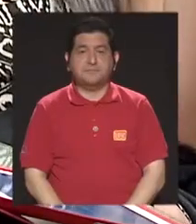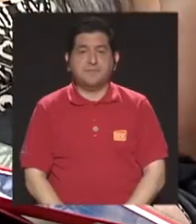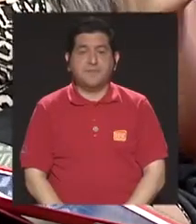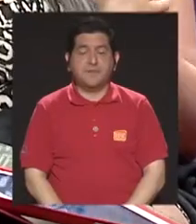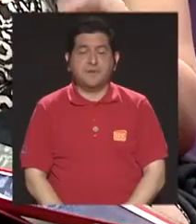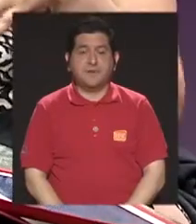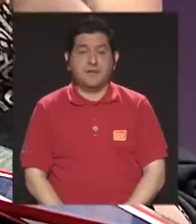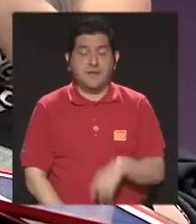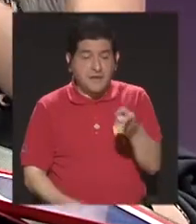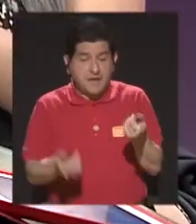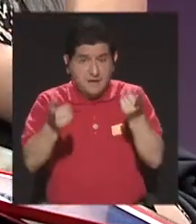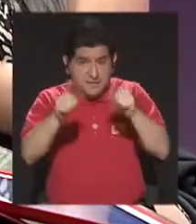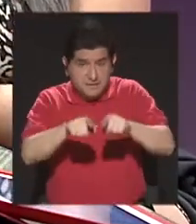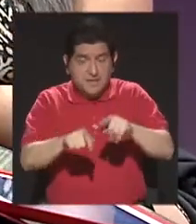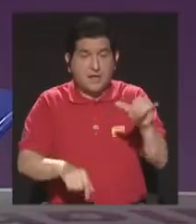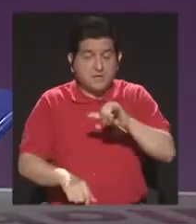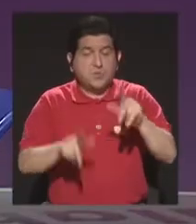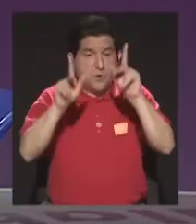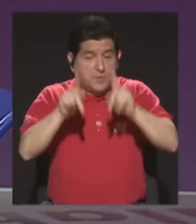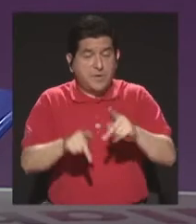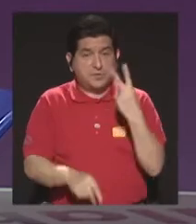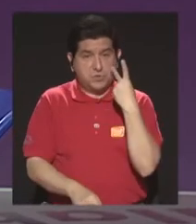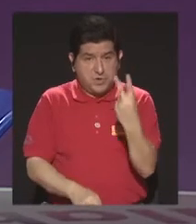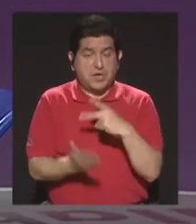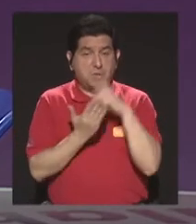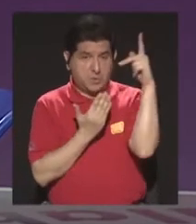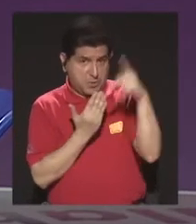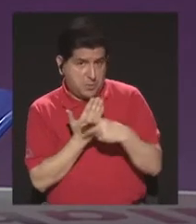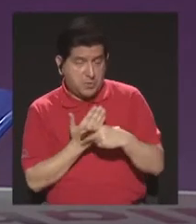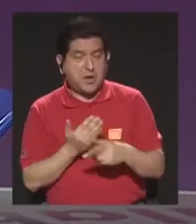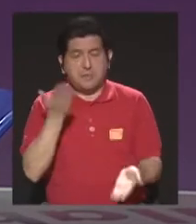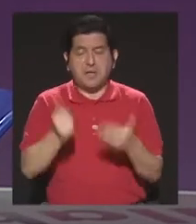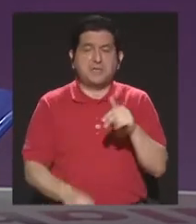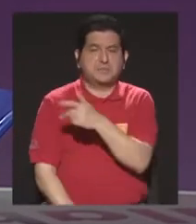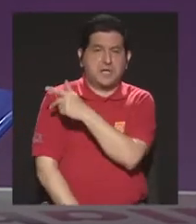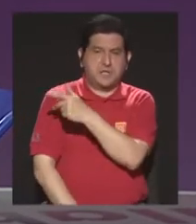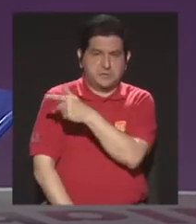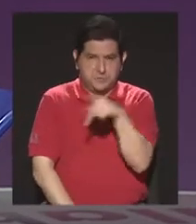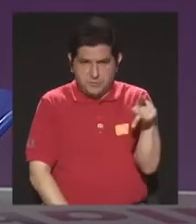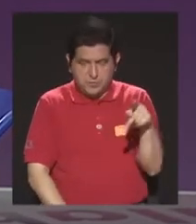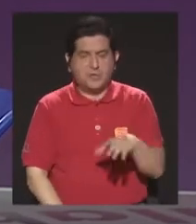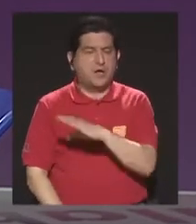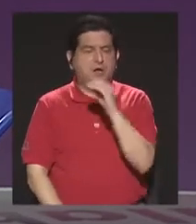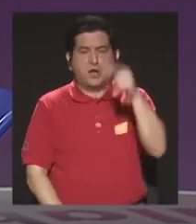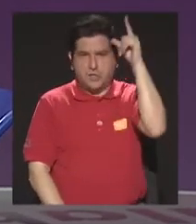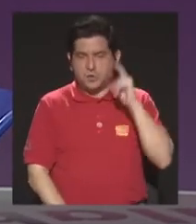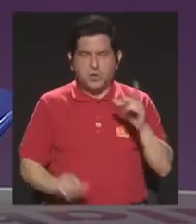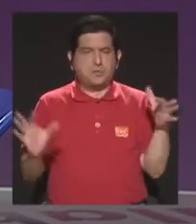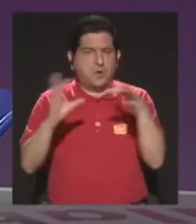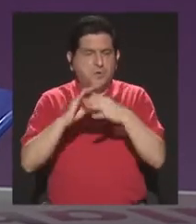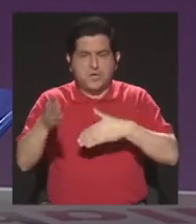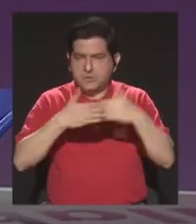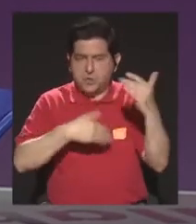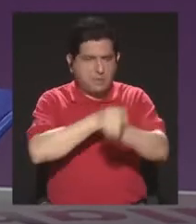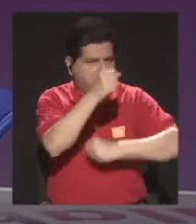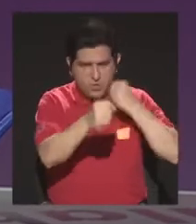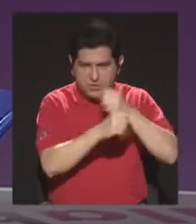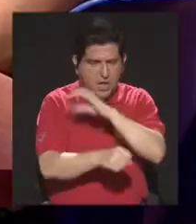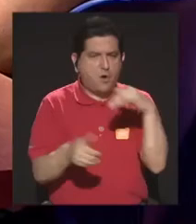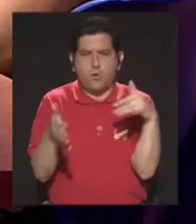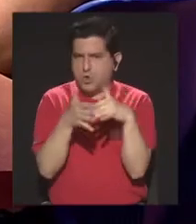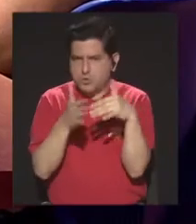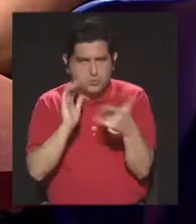rango gigantesco de... Pero igual alguien que nos esté viendo hoy en Punta Arenas, en Limón, puede unirse, no importa la edad, no importa su